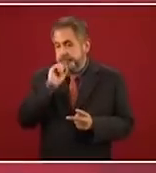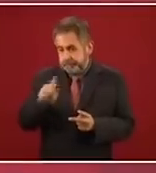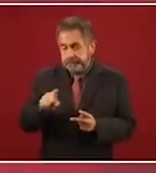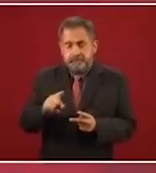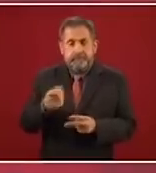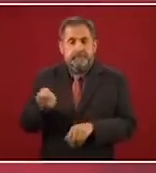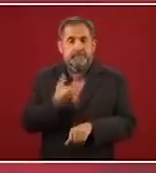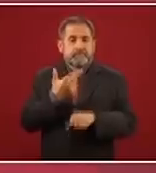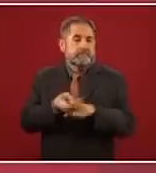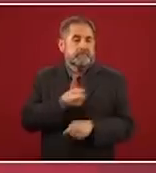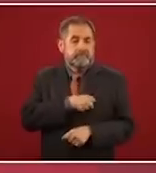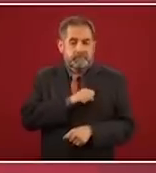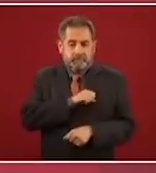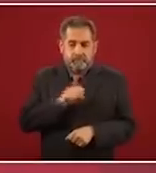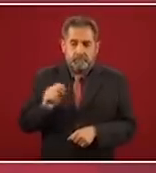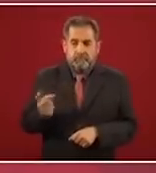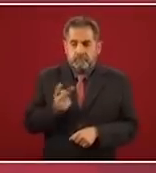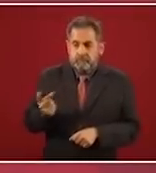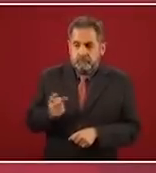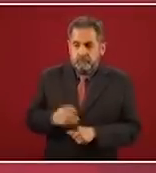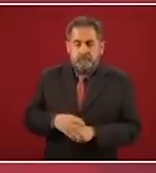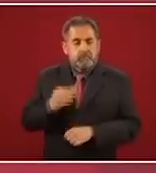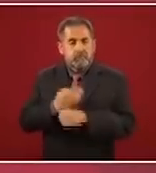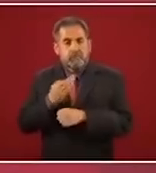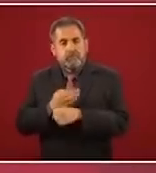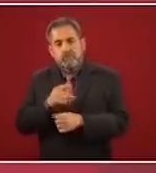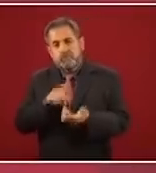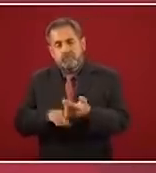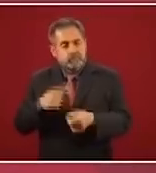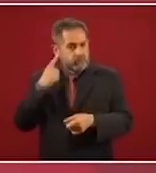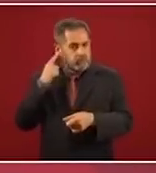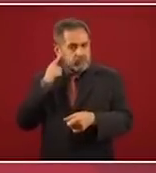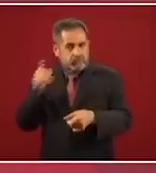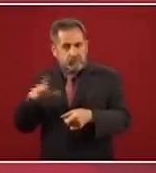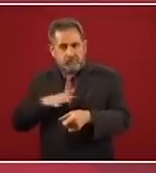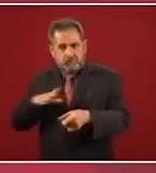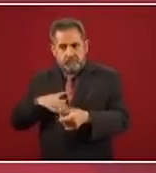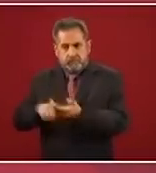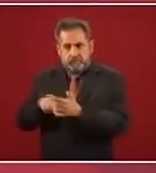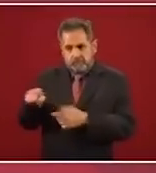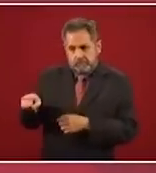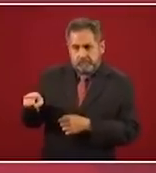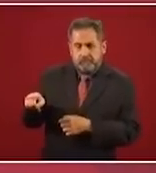Salud. Yo creo que, como nos está escuchando el